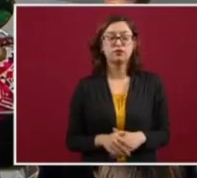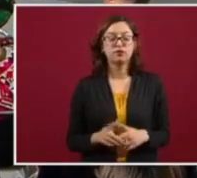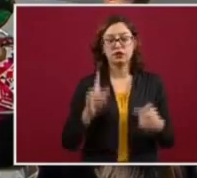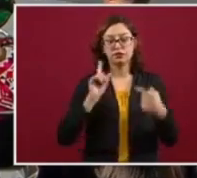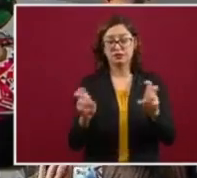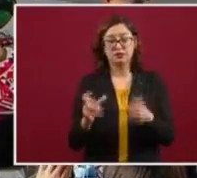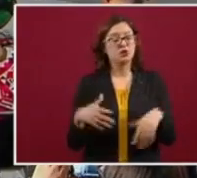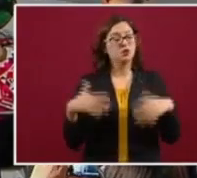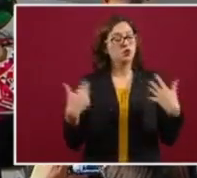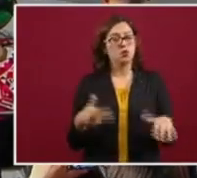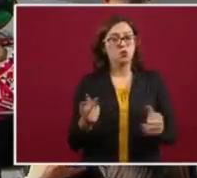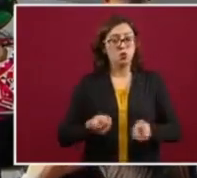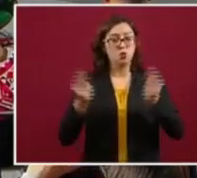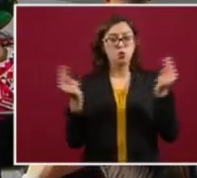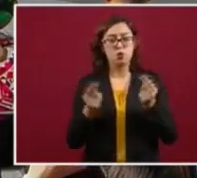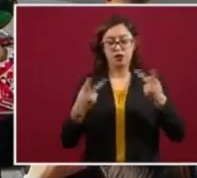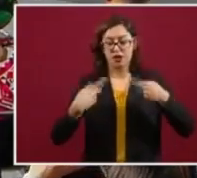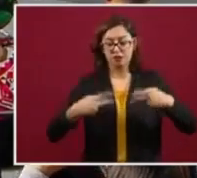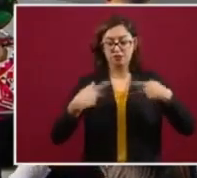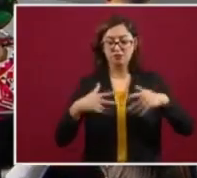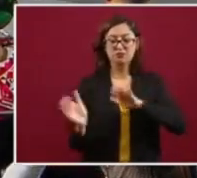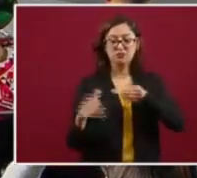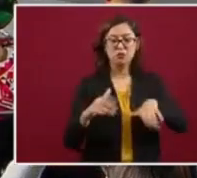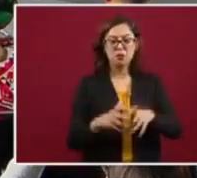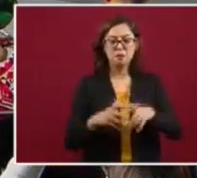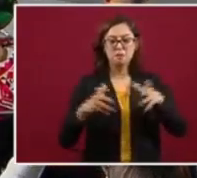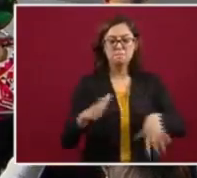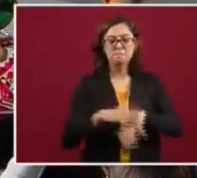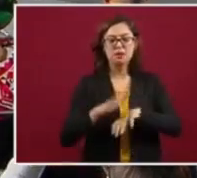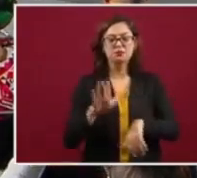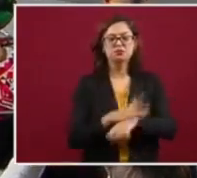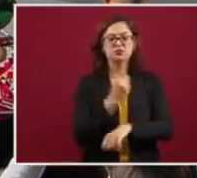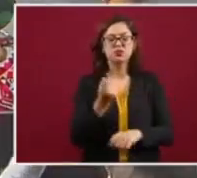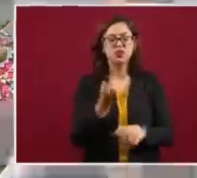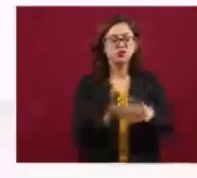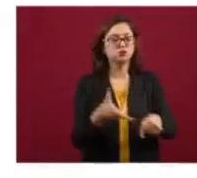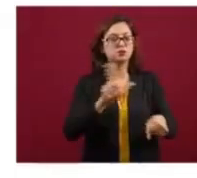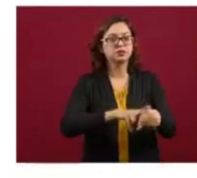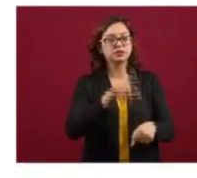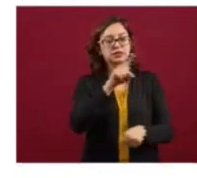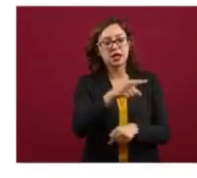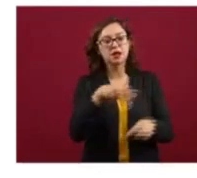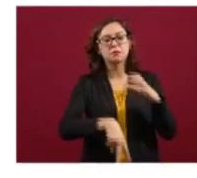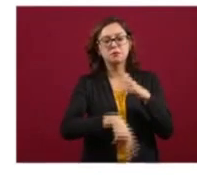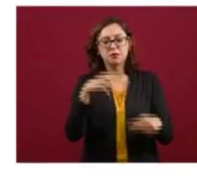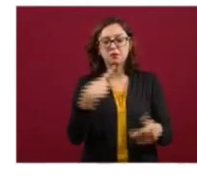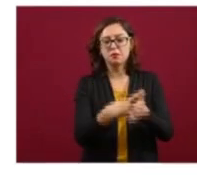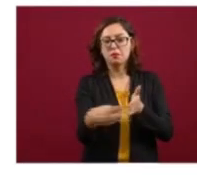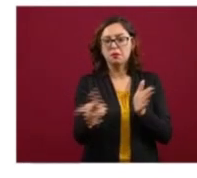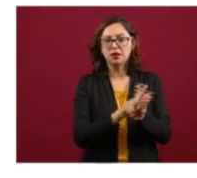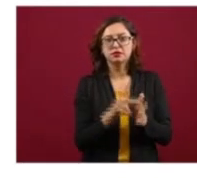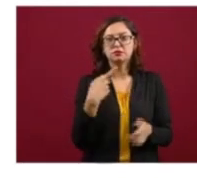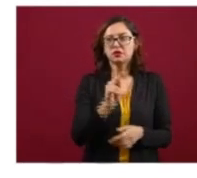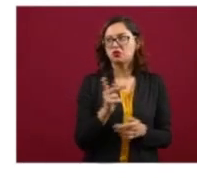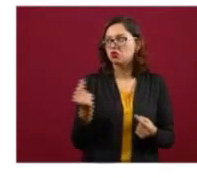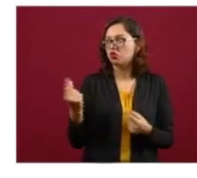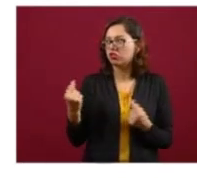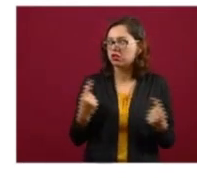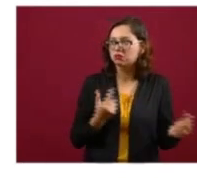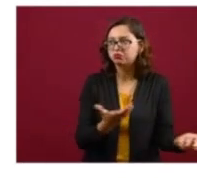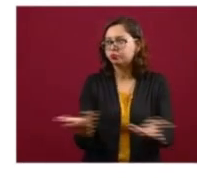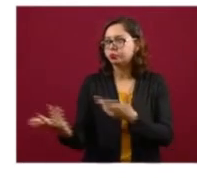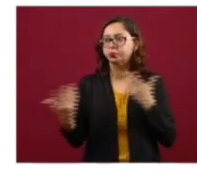capital humano, digamos, hospitales que no tenían plantillas completas o que había vacantes de plazas, pero no encontraban